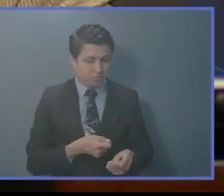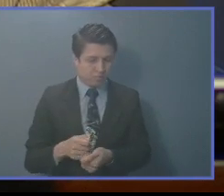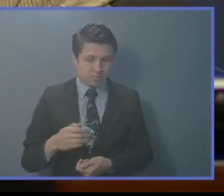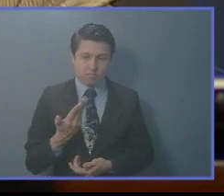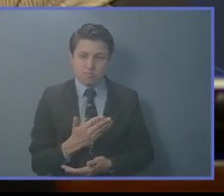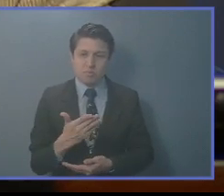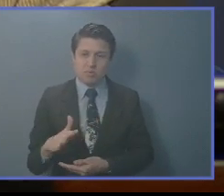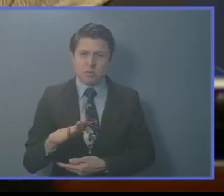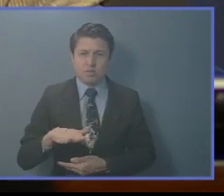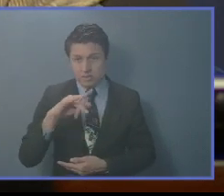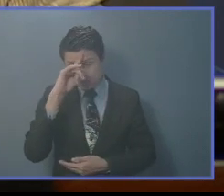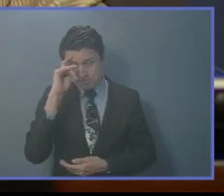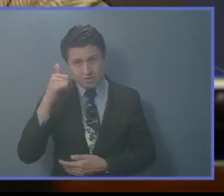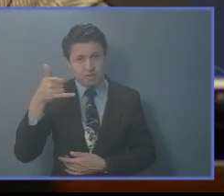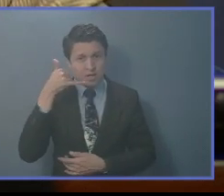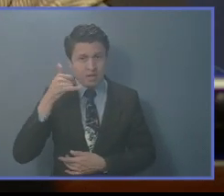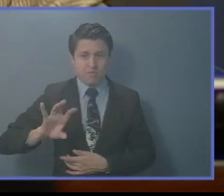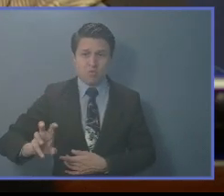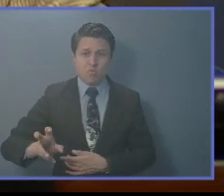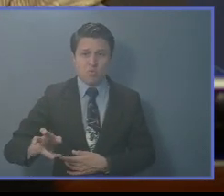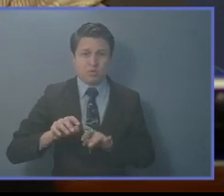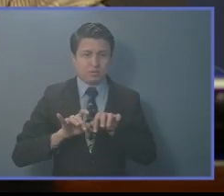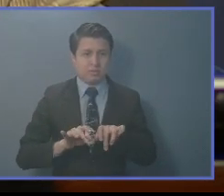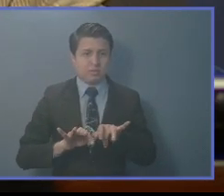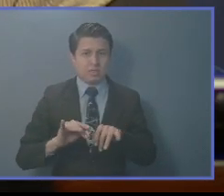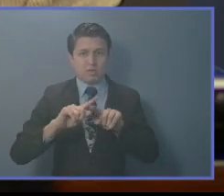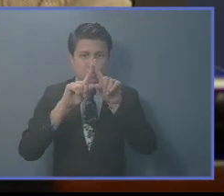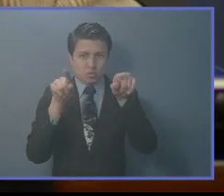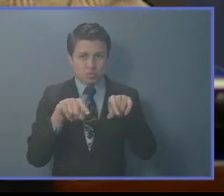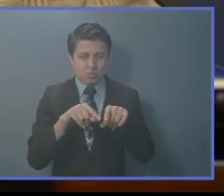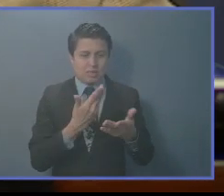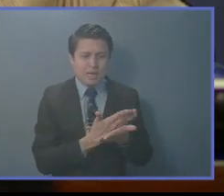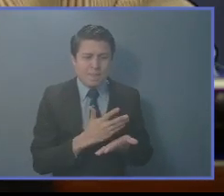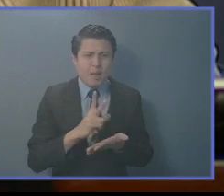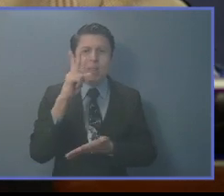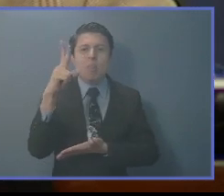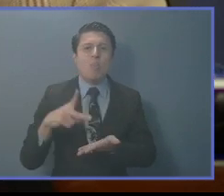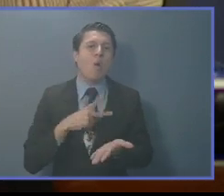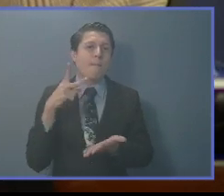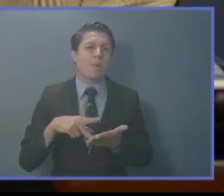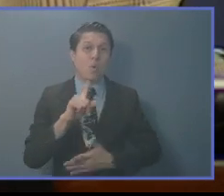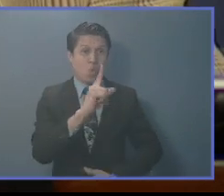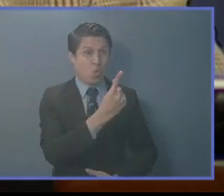de trabajo, puertas, teléfonos, teclados y objetos de trabajo, haciendo uso correcto de soluciones